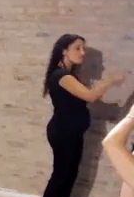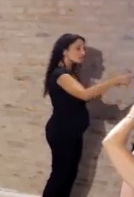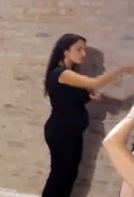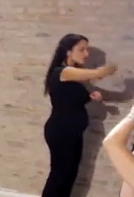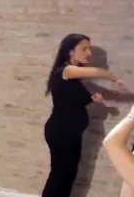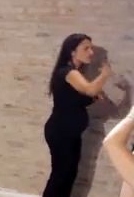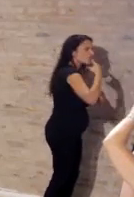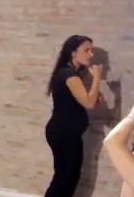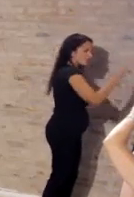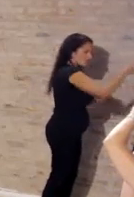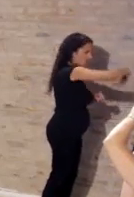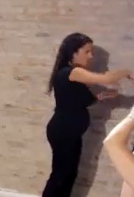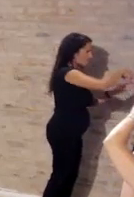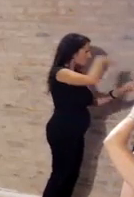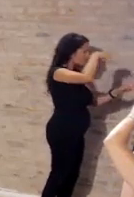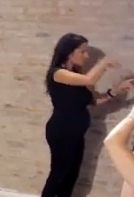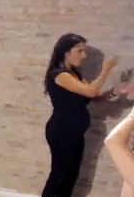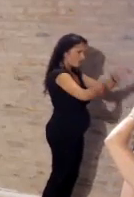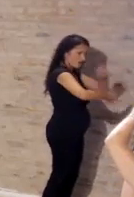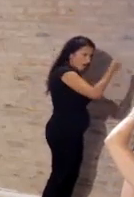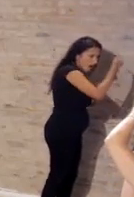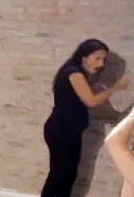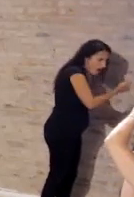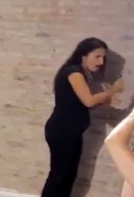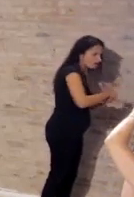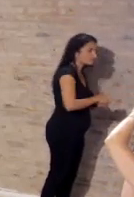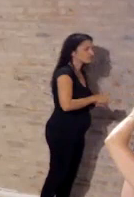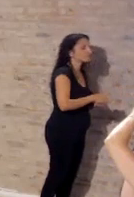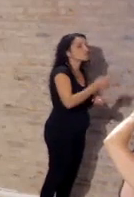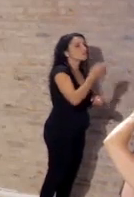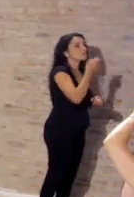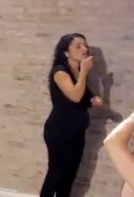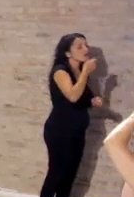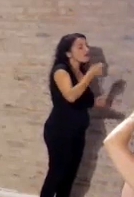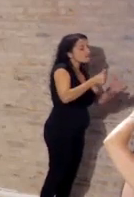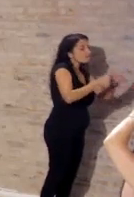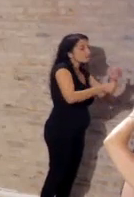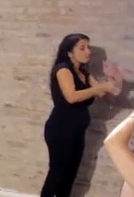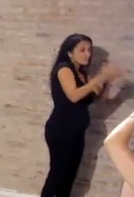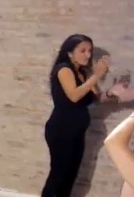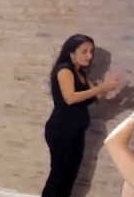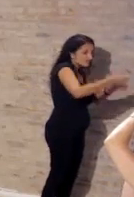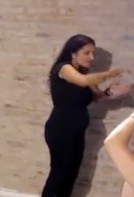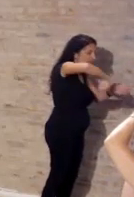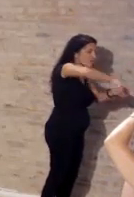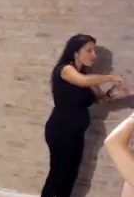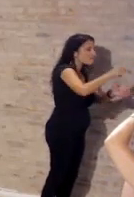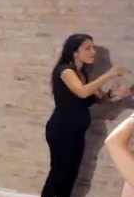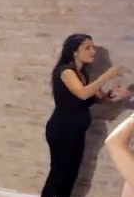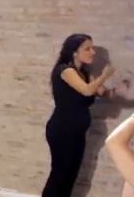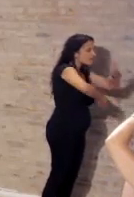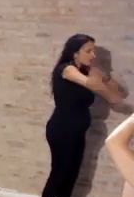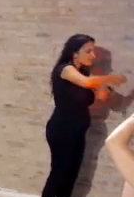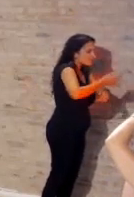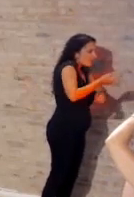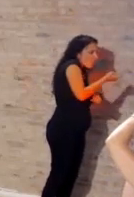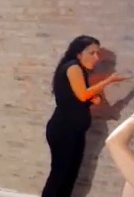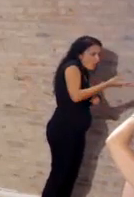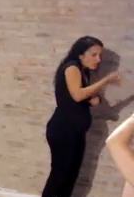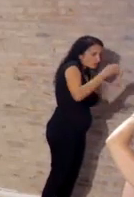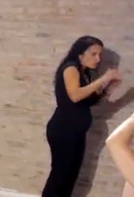está formado en perspectiva con perspectiva en discapacidad hay estadísticas sobre violencia de género que contemplen la